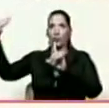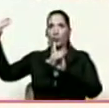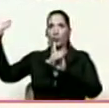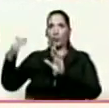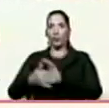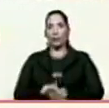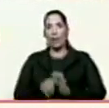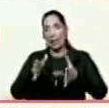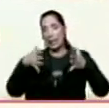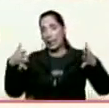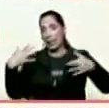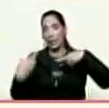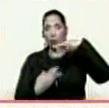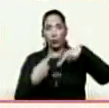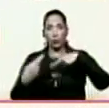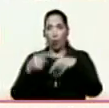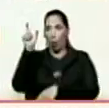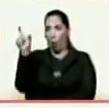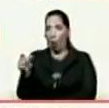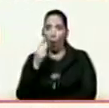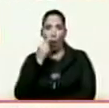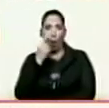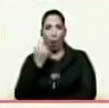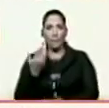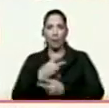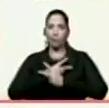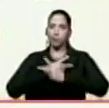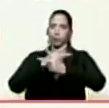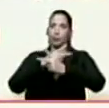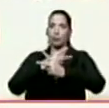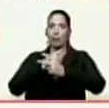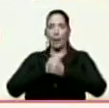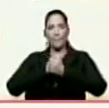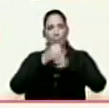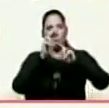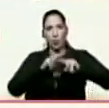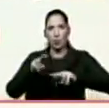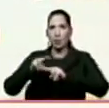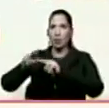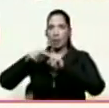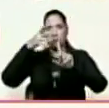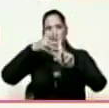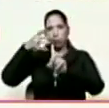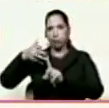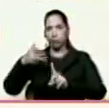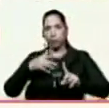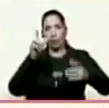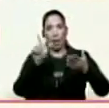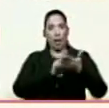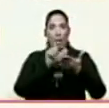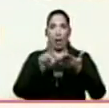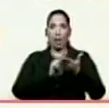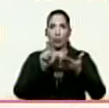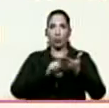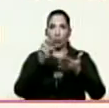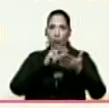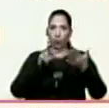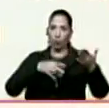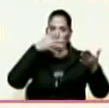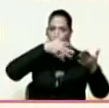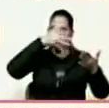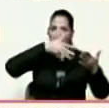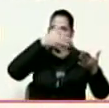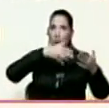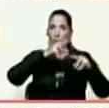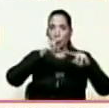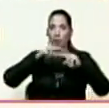gran revolucionario, un hombre que además le dedicó un gran amor a los niños, al incentivo de la lectura, un gran promotor de la lectura entre los niños. Así